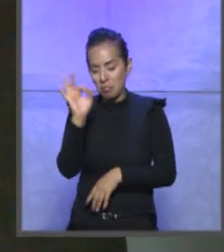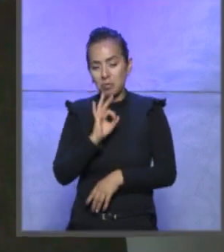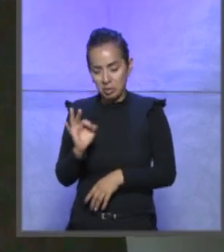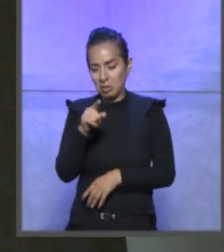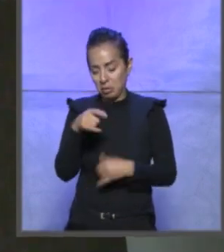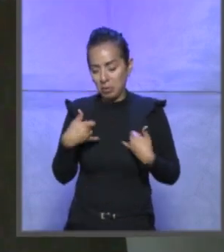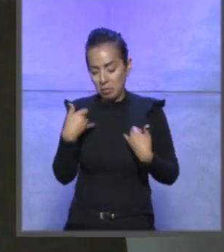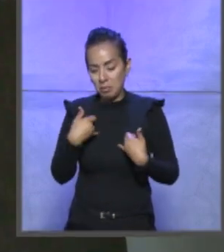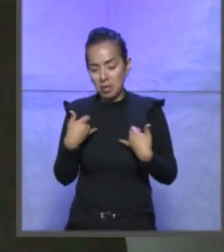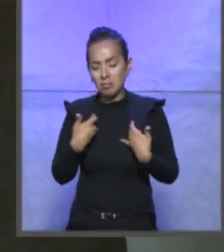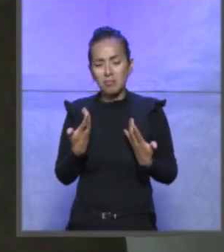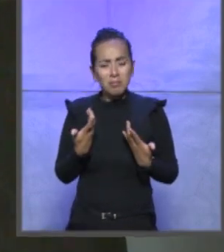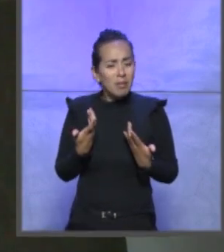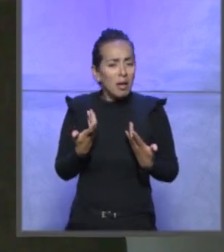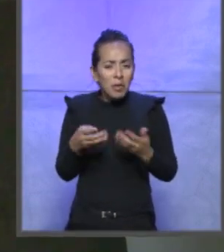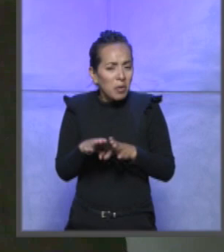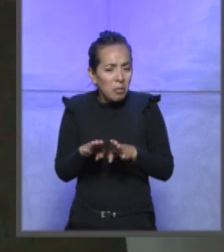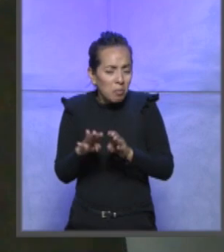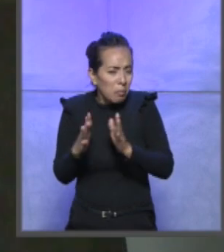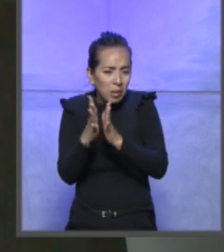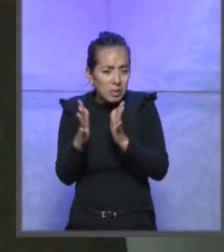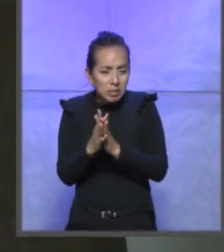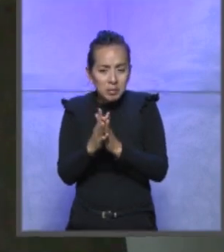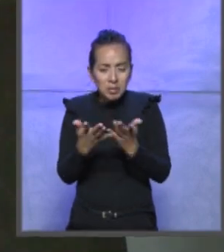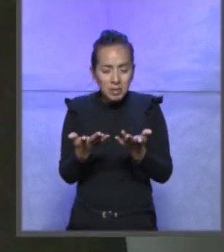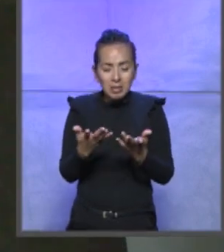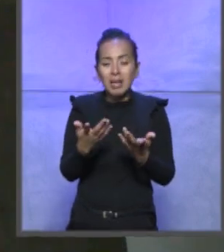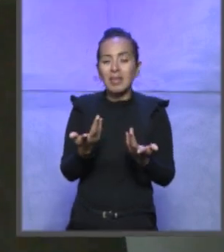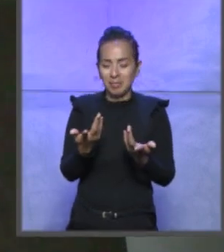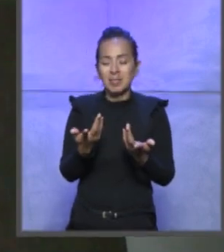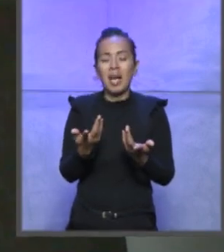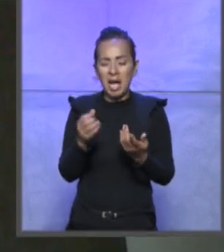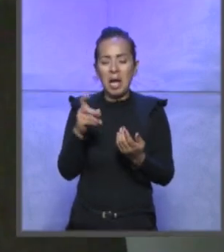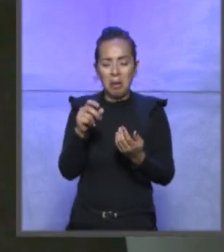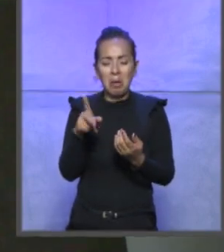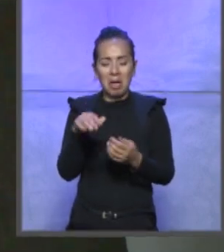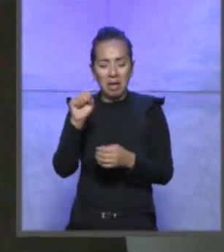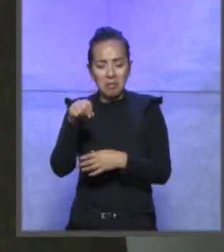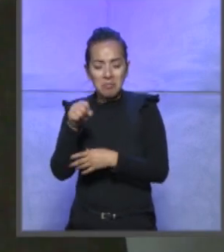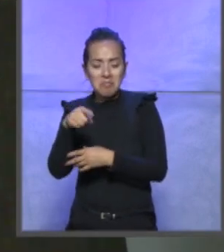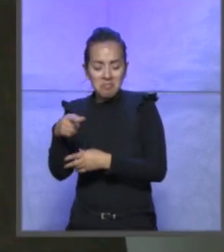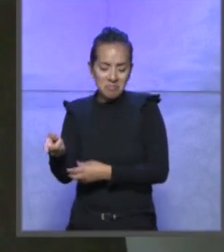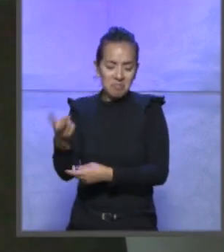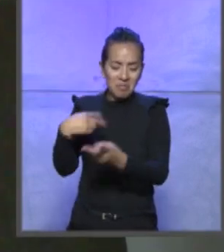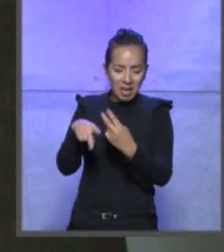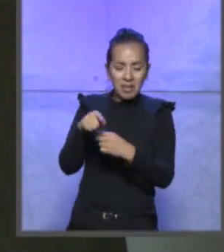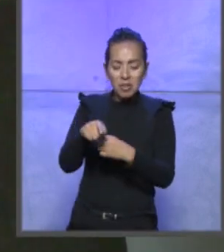mejor en ese momento lo tomaron en cuenta, pero ¿qué pasa después? Son manipulados. Lamentablemente